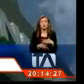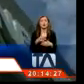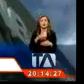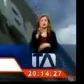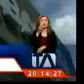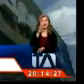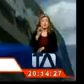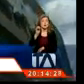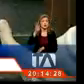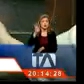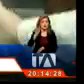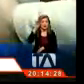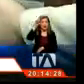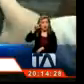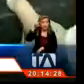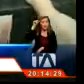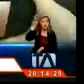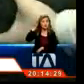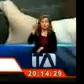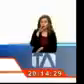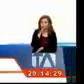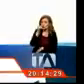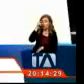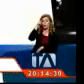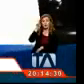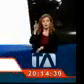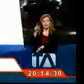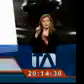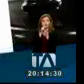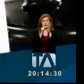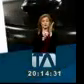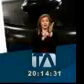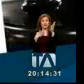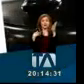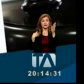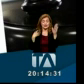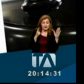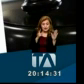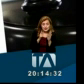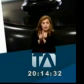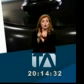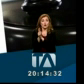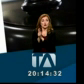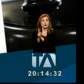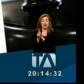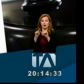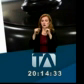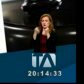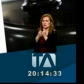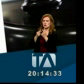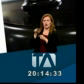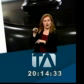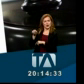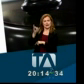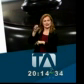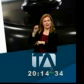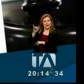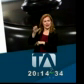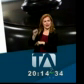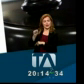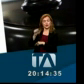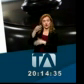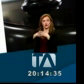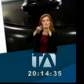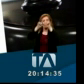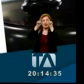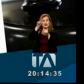en 2008 cuando el gobierno de Rafael Correa, por medio de la Agencia de Garantía de Depósitos, incautó al grupo Isaías 195